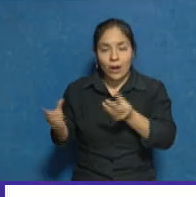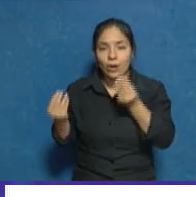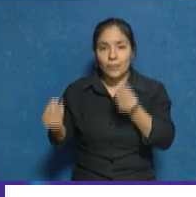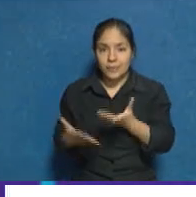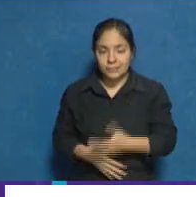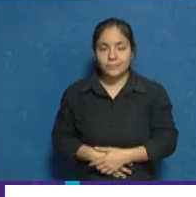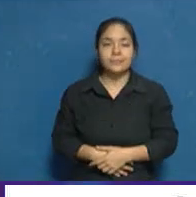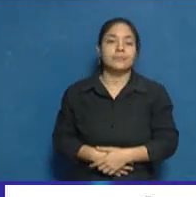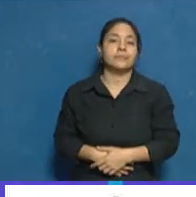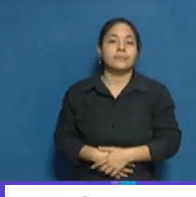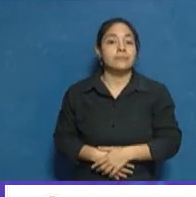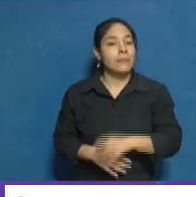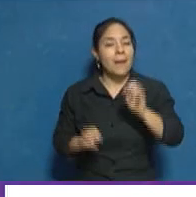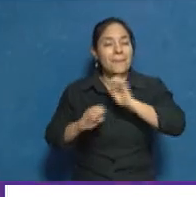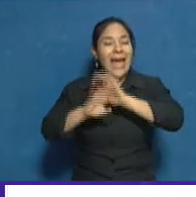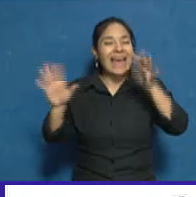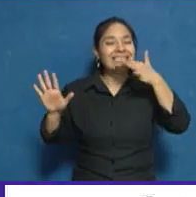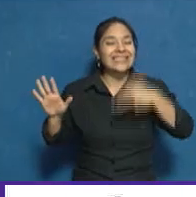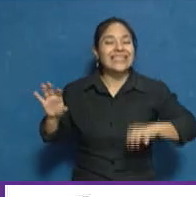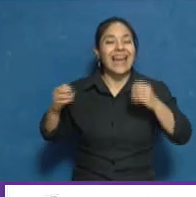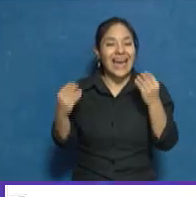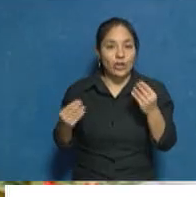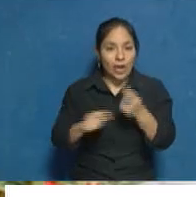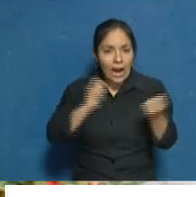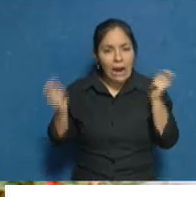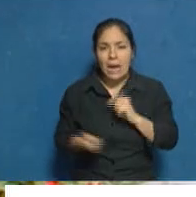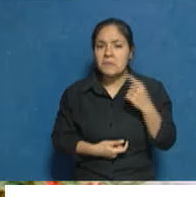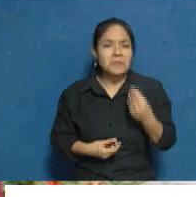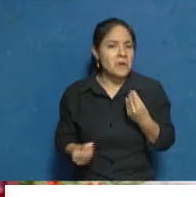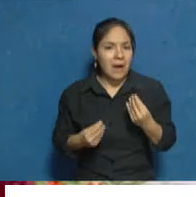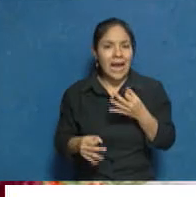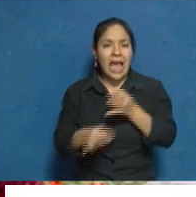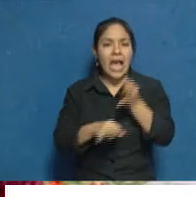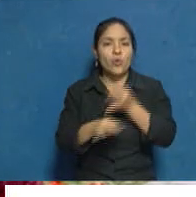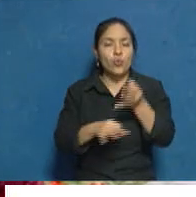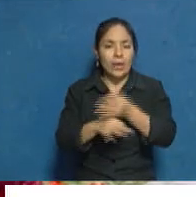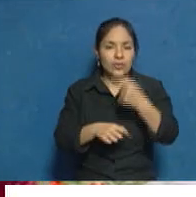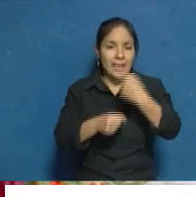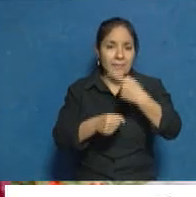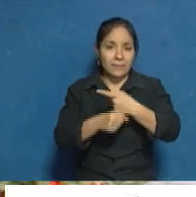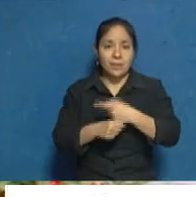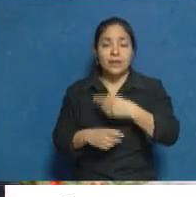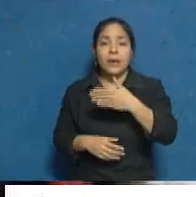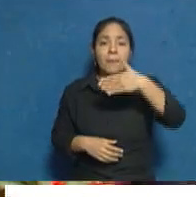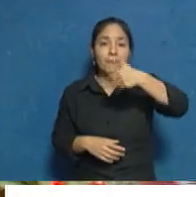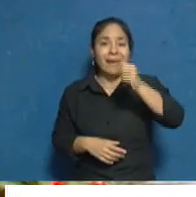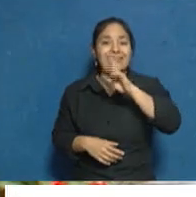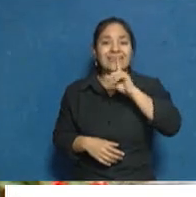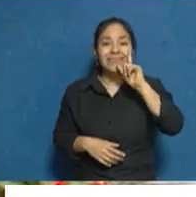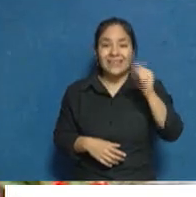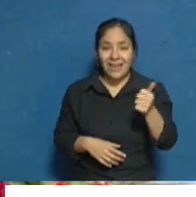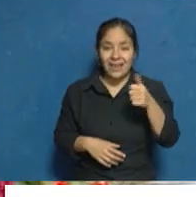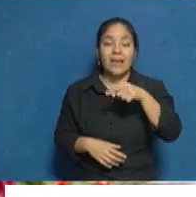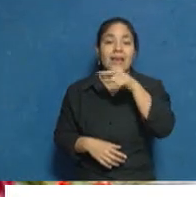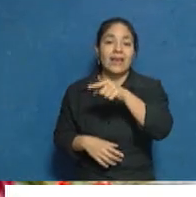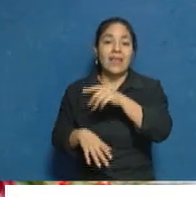Y como decíamos, para intentar entender todo esto, qué cambios va a traer a esta educación primaria, vamos a hablar con Marta D'Angelo, quien es la